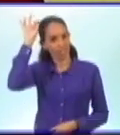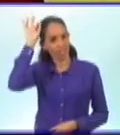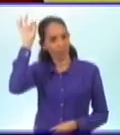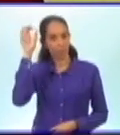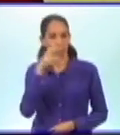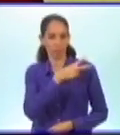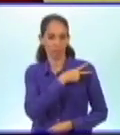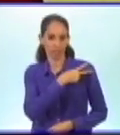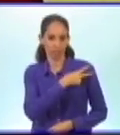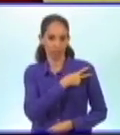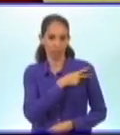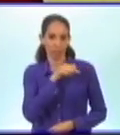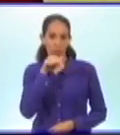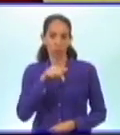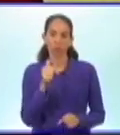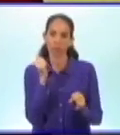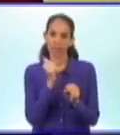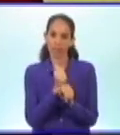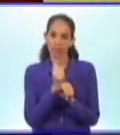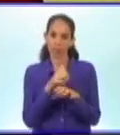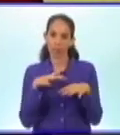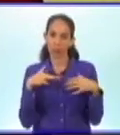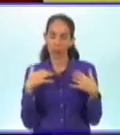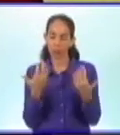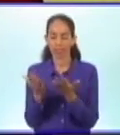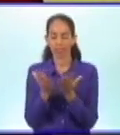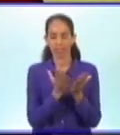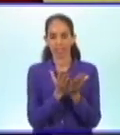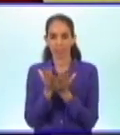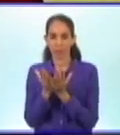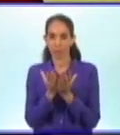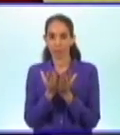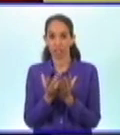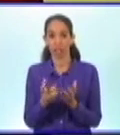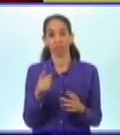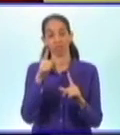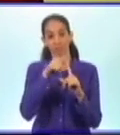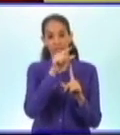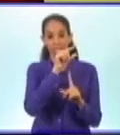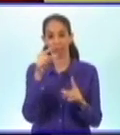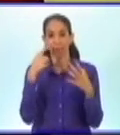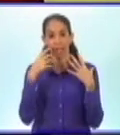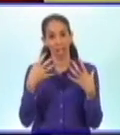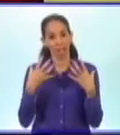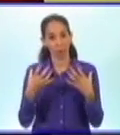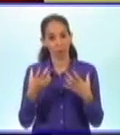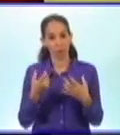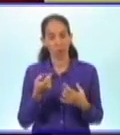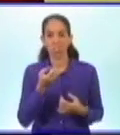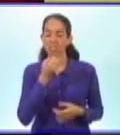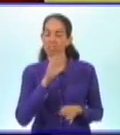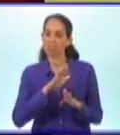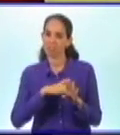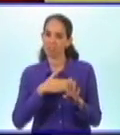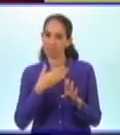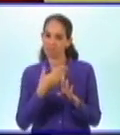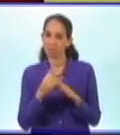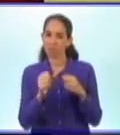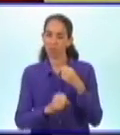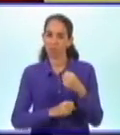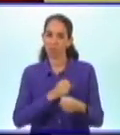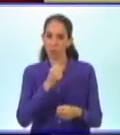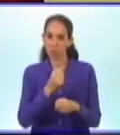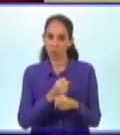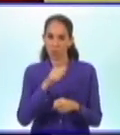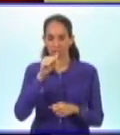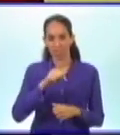de hoy estaremos trabajando un contenido muy importante que podrás aplicar a otras asignaturas y desde luego a la